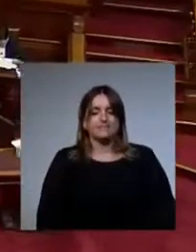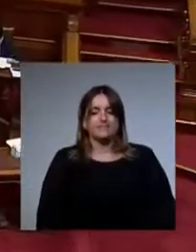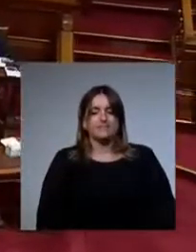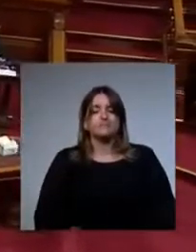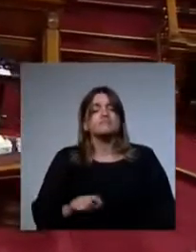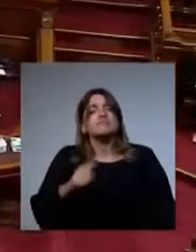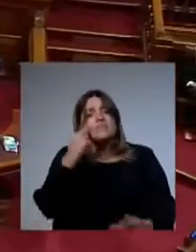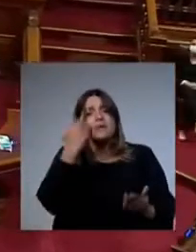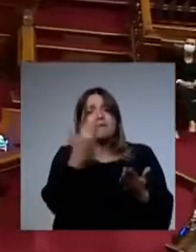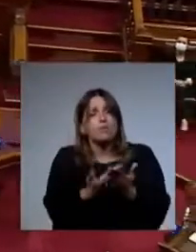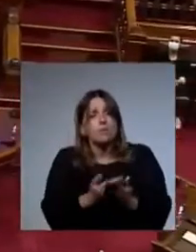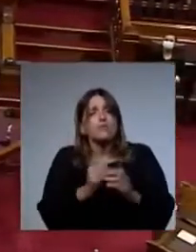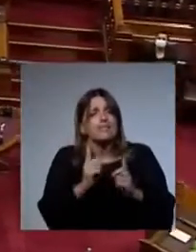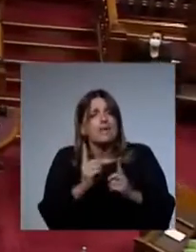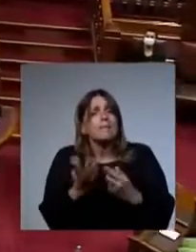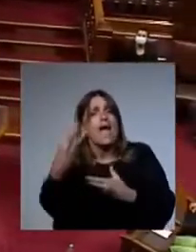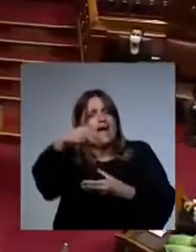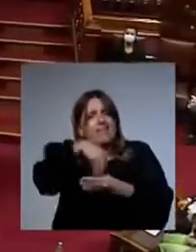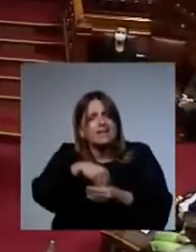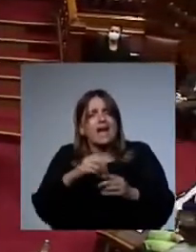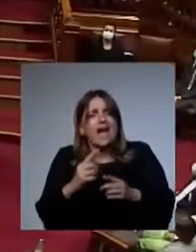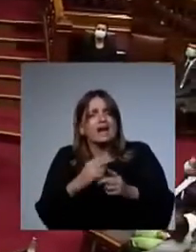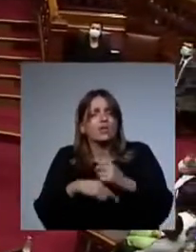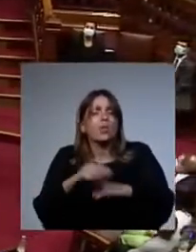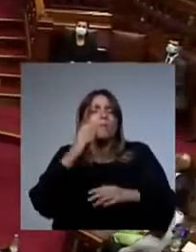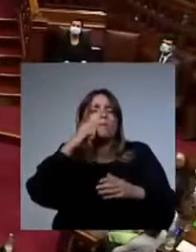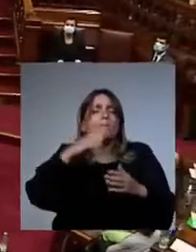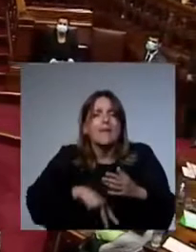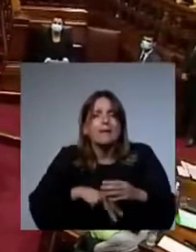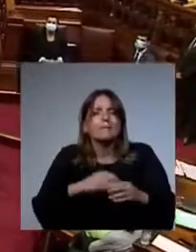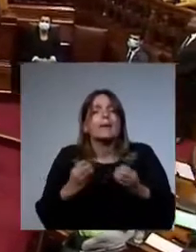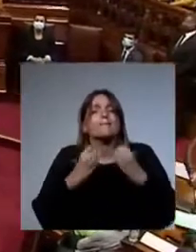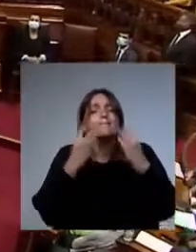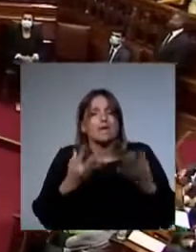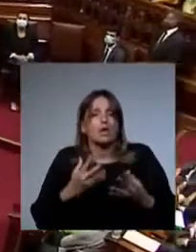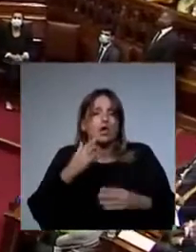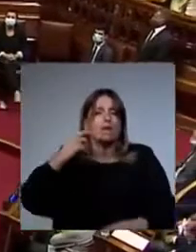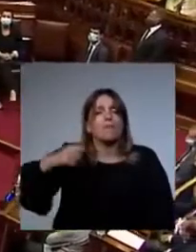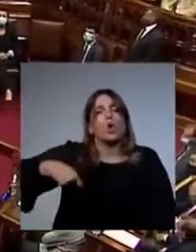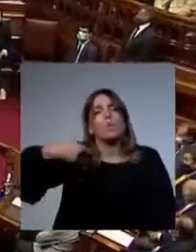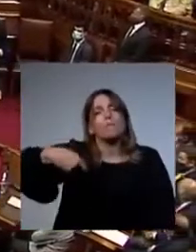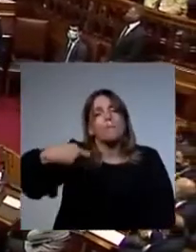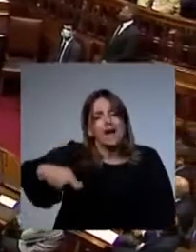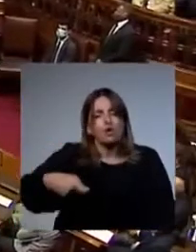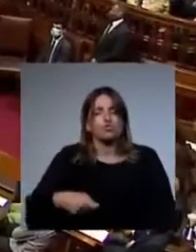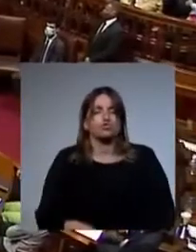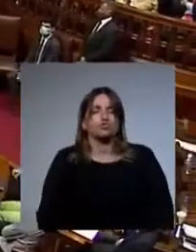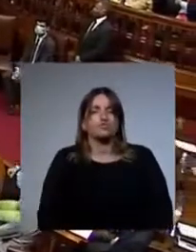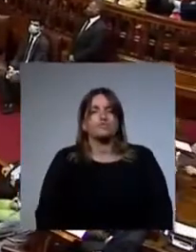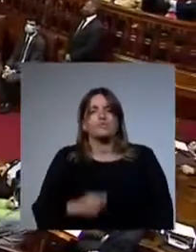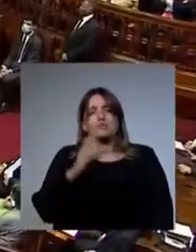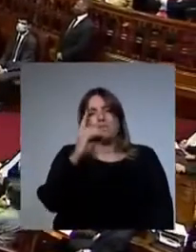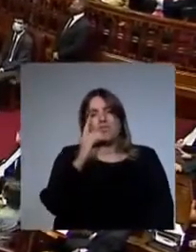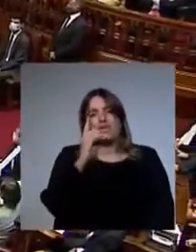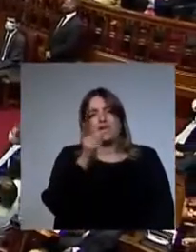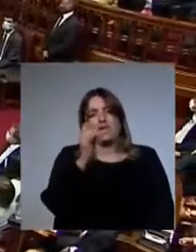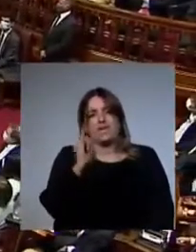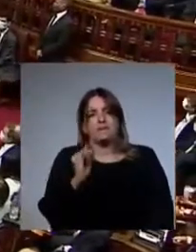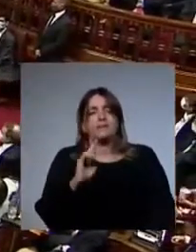Este proyecto incluirá también un plan de facilidades de pago a la DGI y al